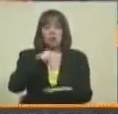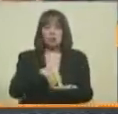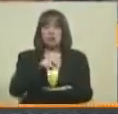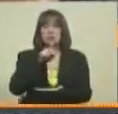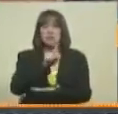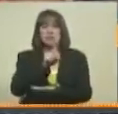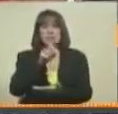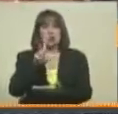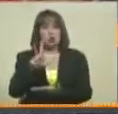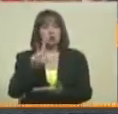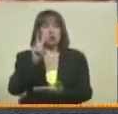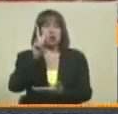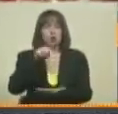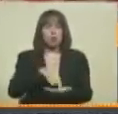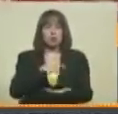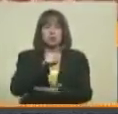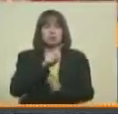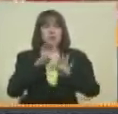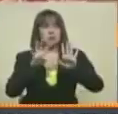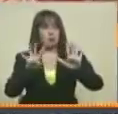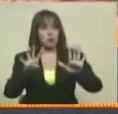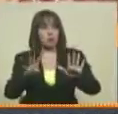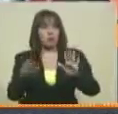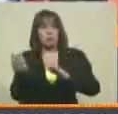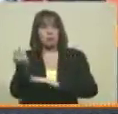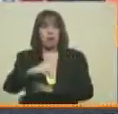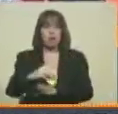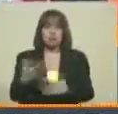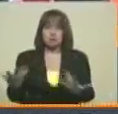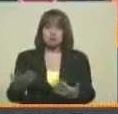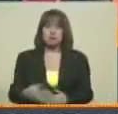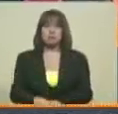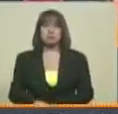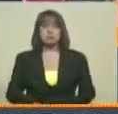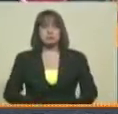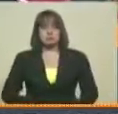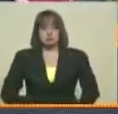2018-2019. 1 millón o más. O más.